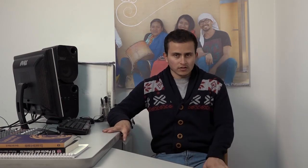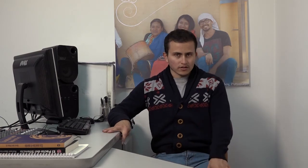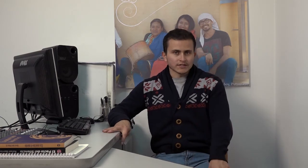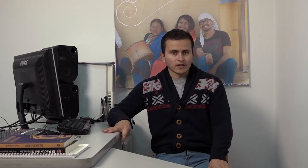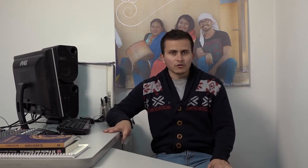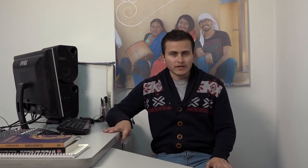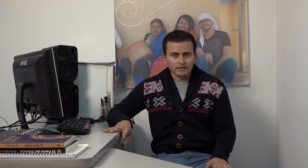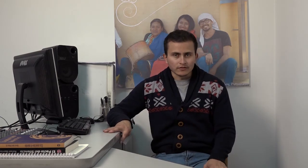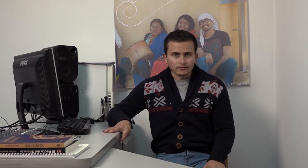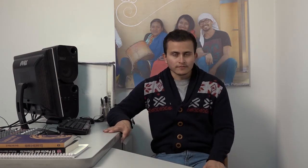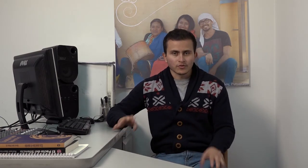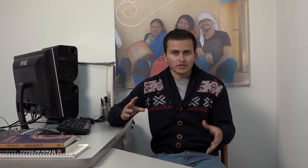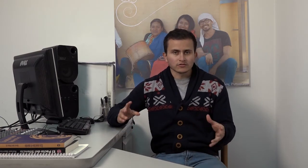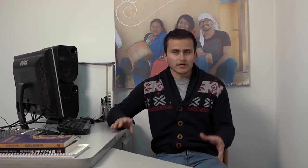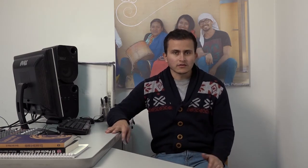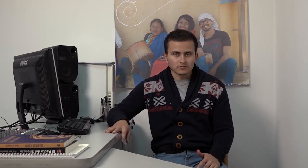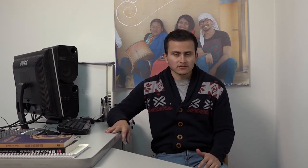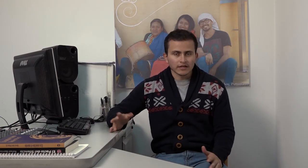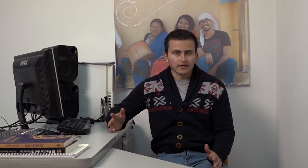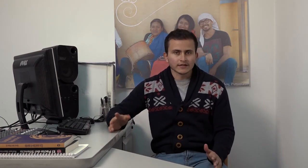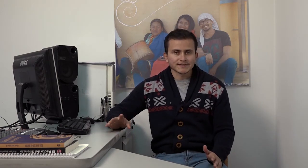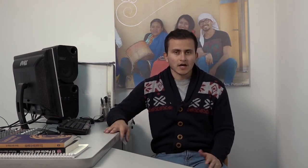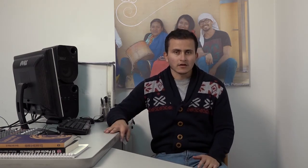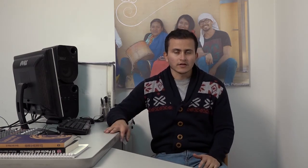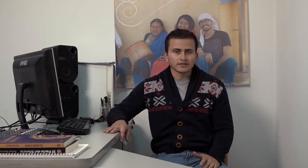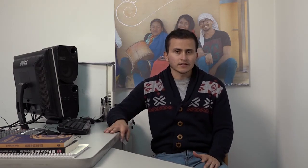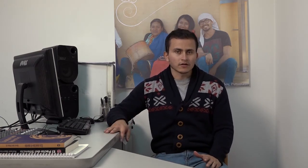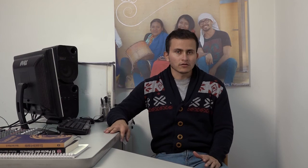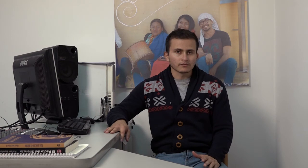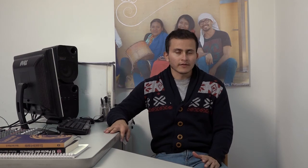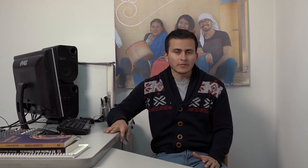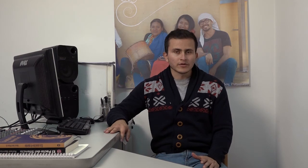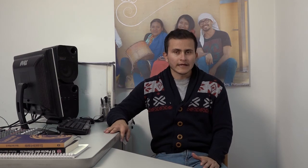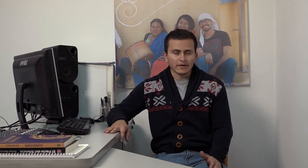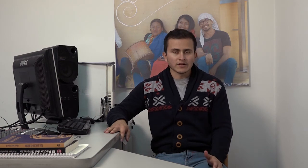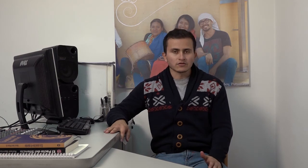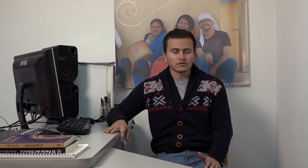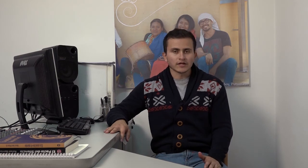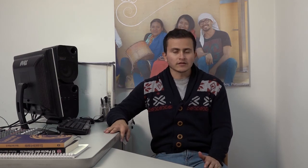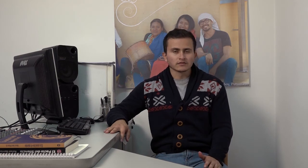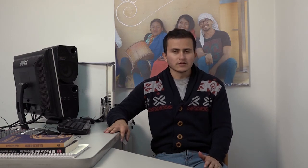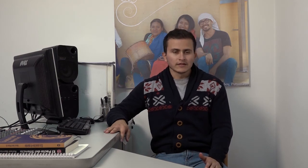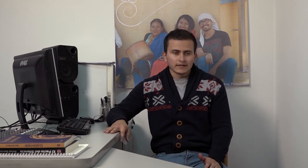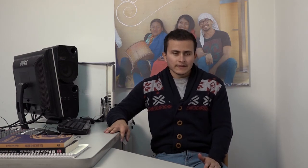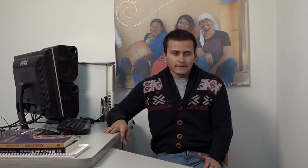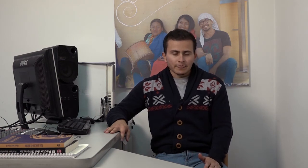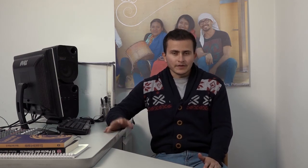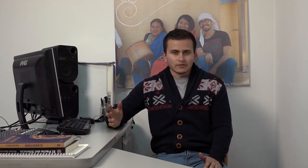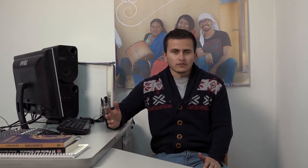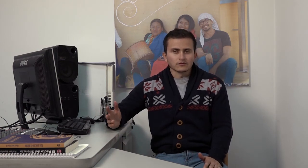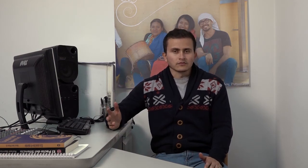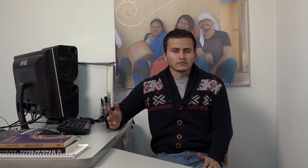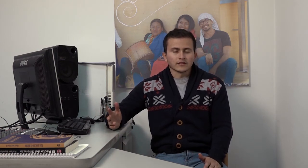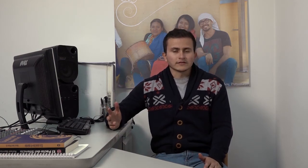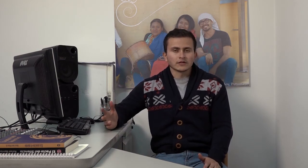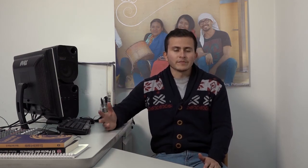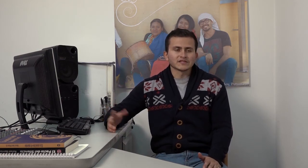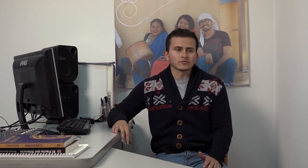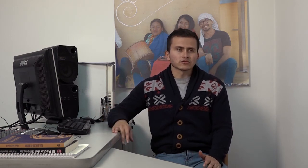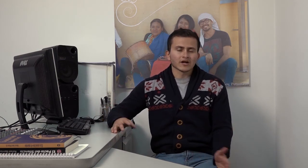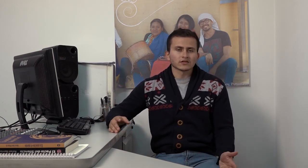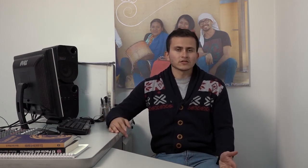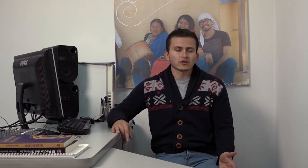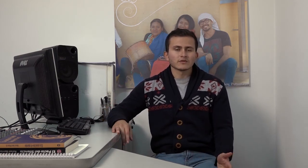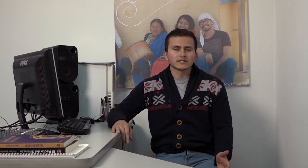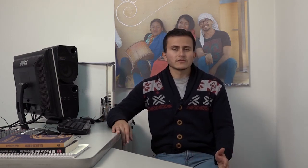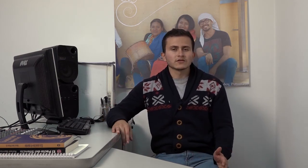reconocer los errores que ha cometido, por eso Santos tiene el descaro de decir que Colombia va por el camino correcto. Pero si lo